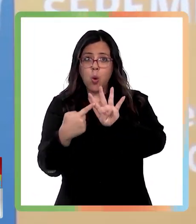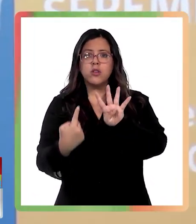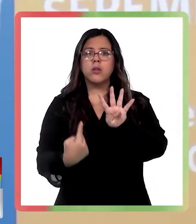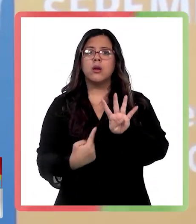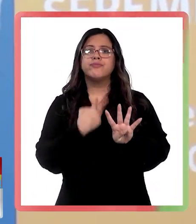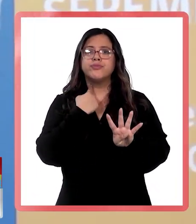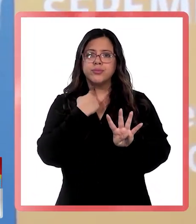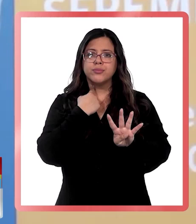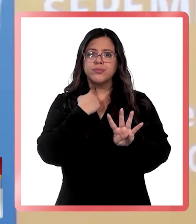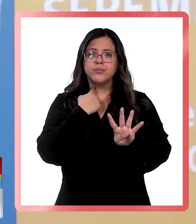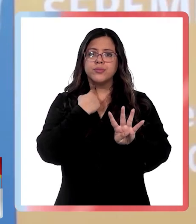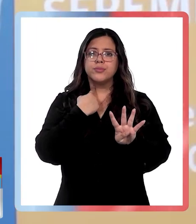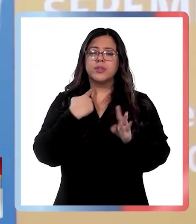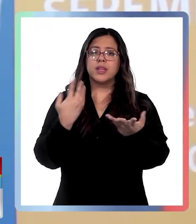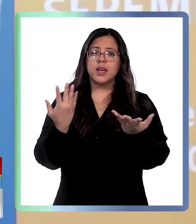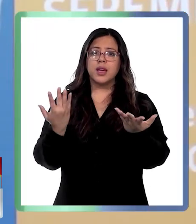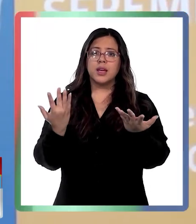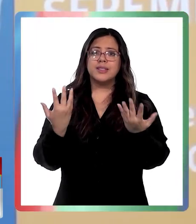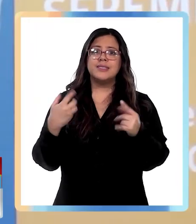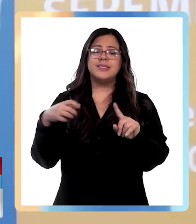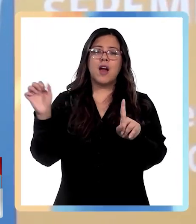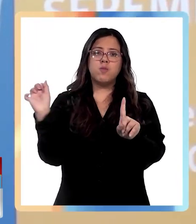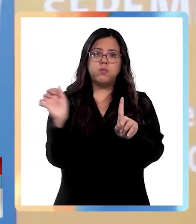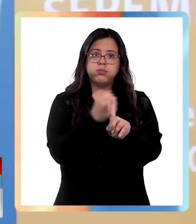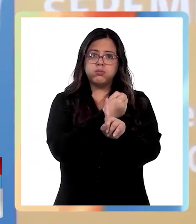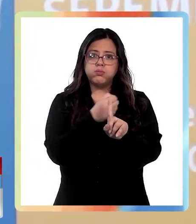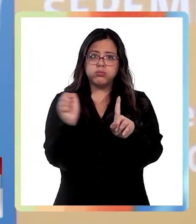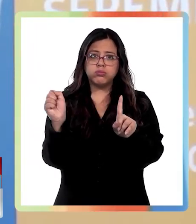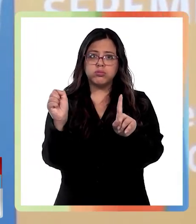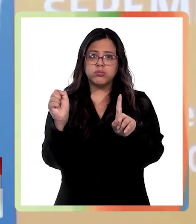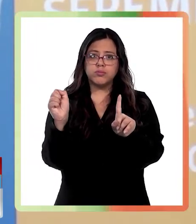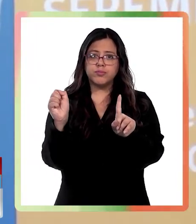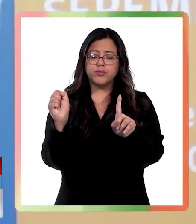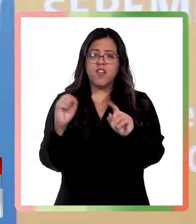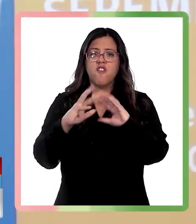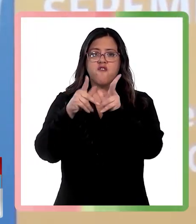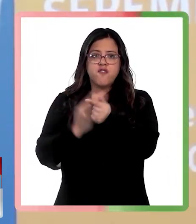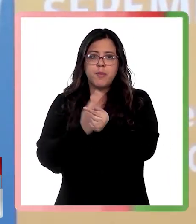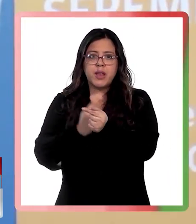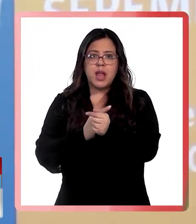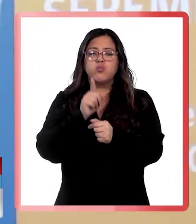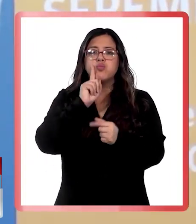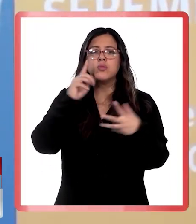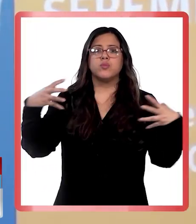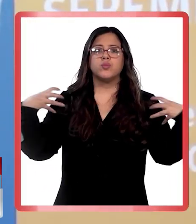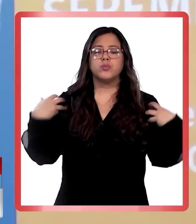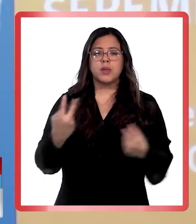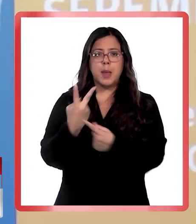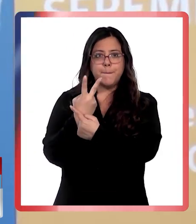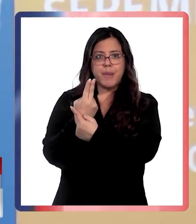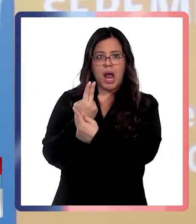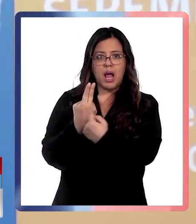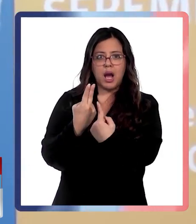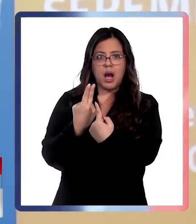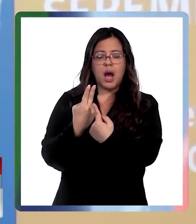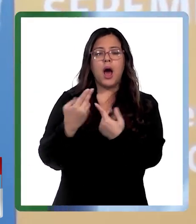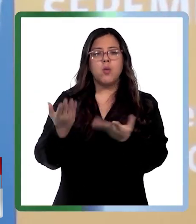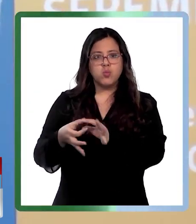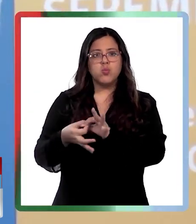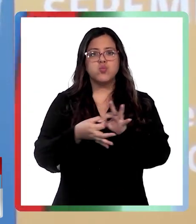ha vivido en su vida algún episodio de violencia intrafamiliar, principalmente por parte de la